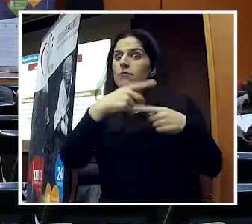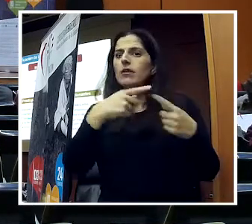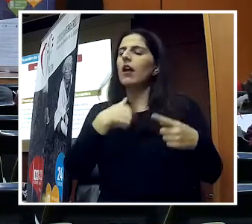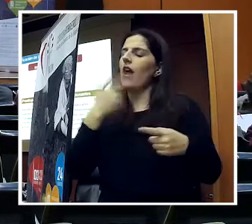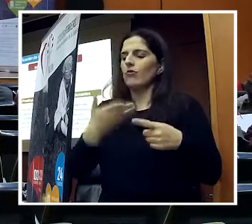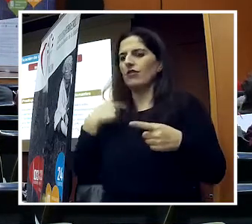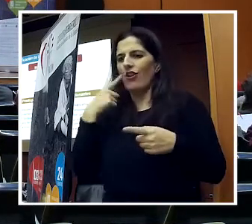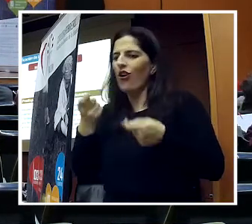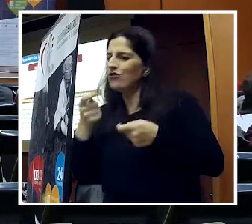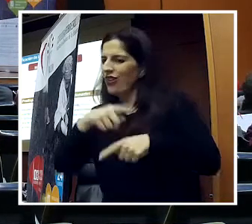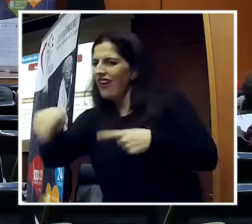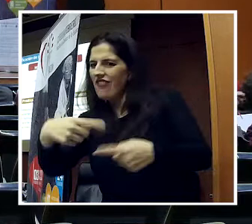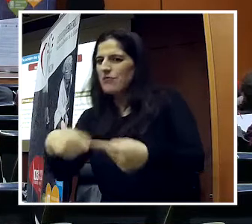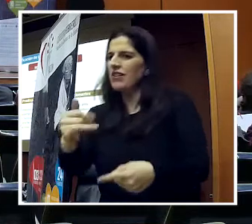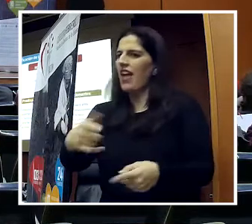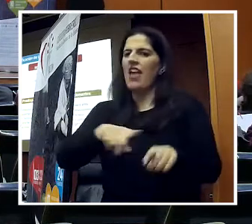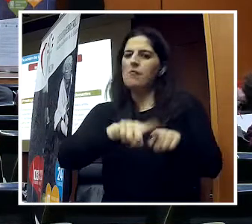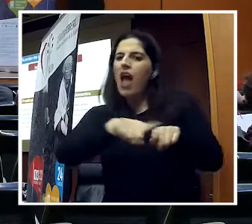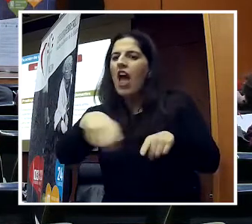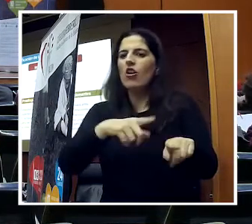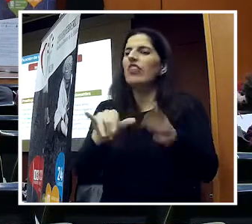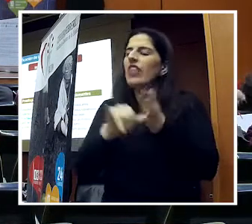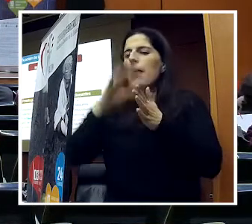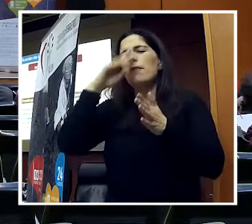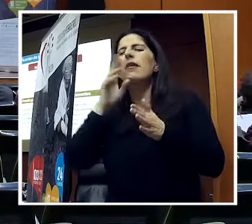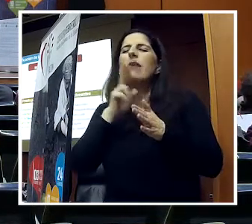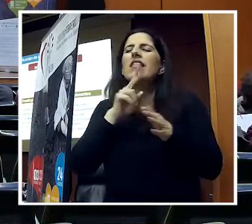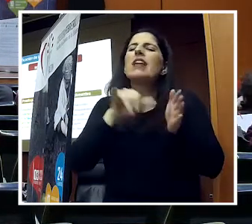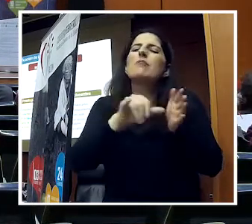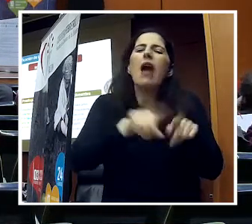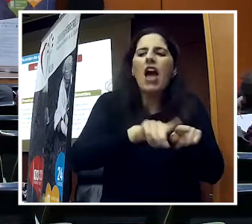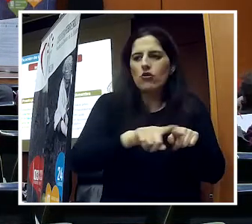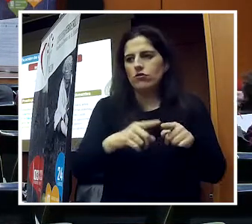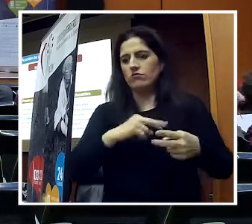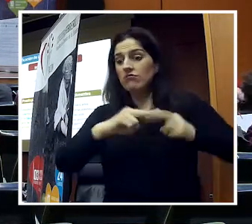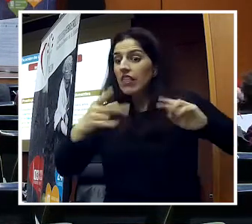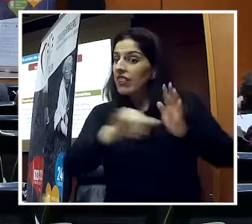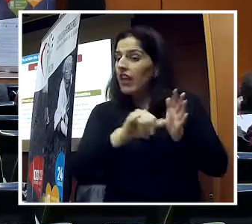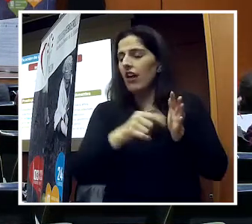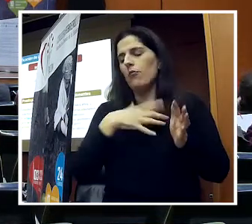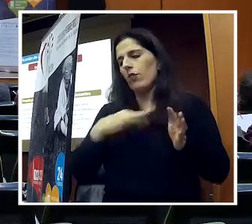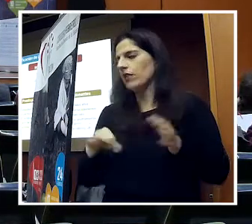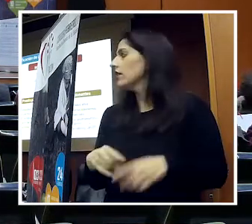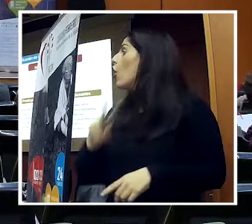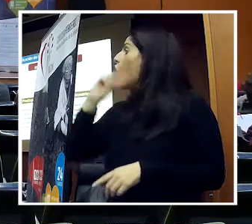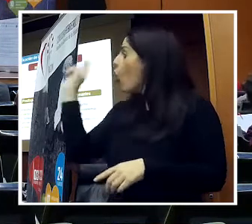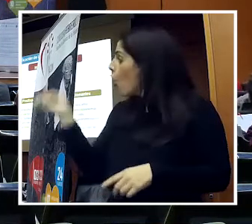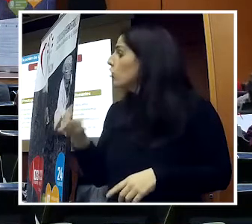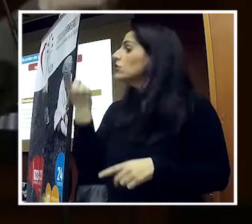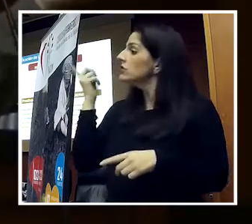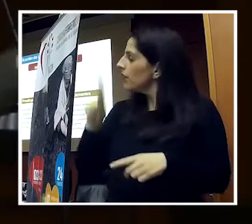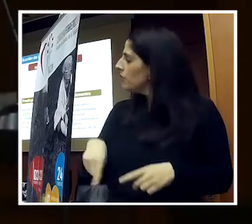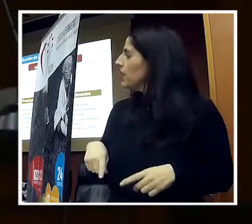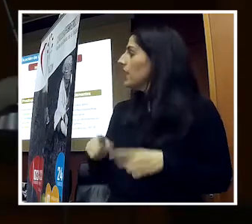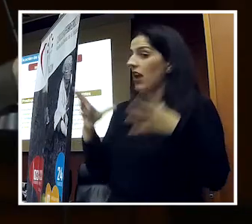influir mucho en la posibilidad de que un individuo pueda desarrollar una enfermedad. Y luego otros que también están ahí, que pueden corroborar y colaborar a que